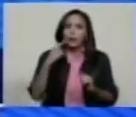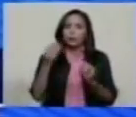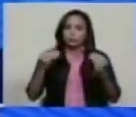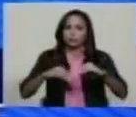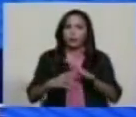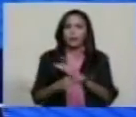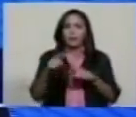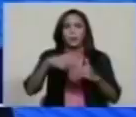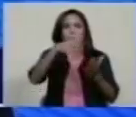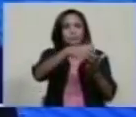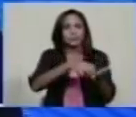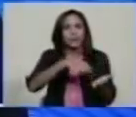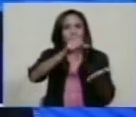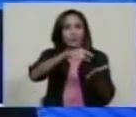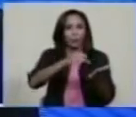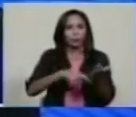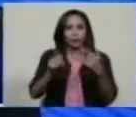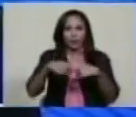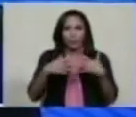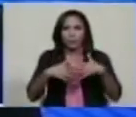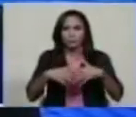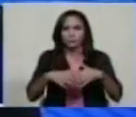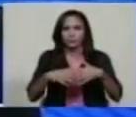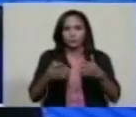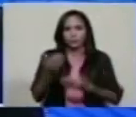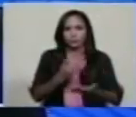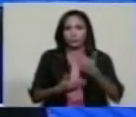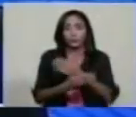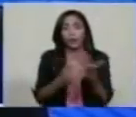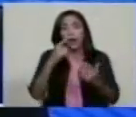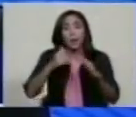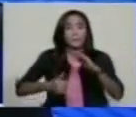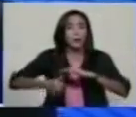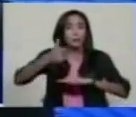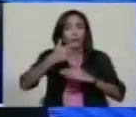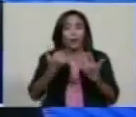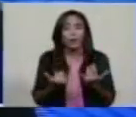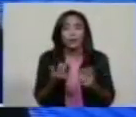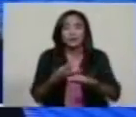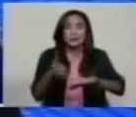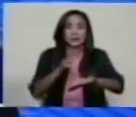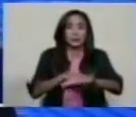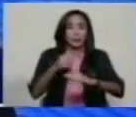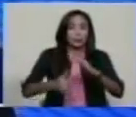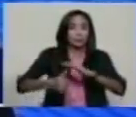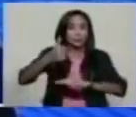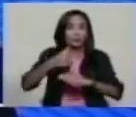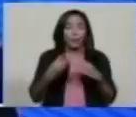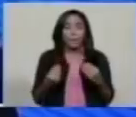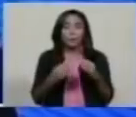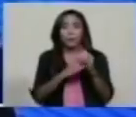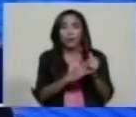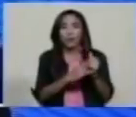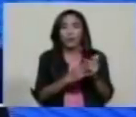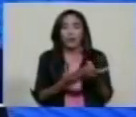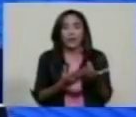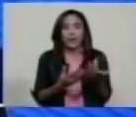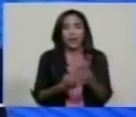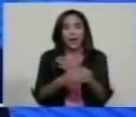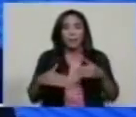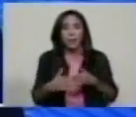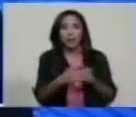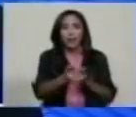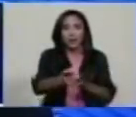sector agroindustrial, básicamente el sector con mayor intencionalidad, que lidera en ese sector agroalimentario pesca y